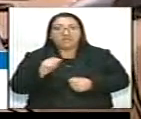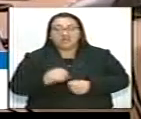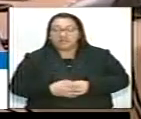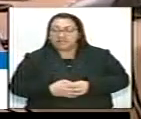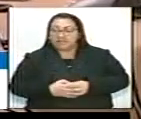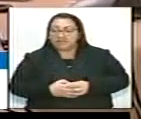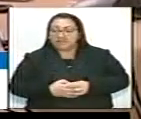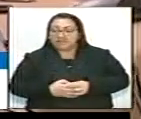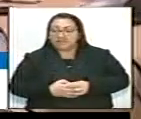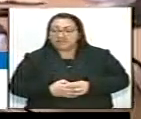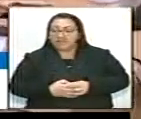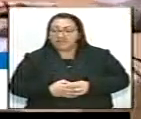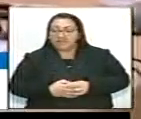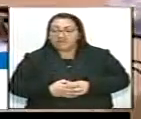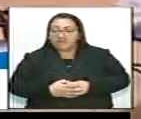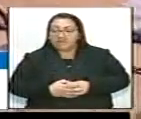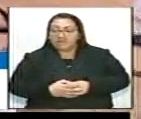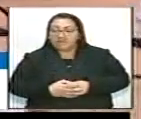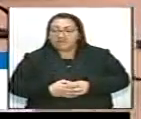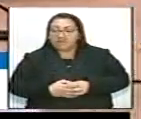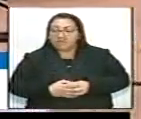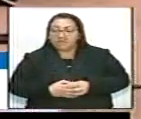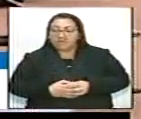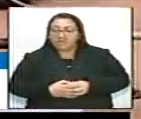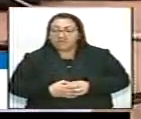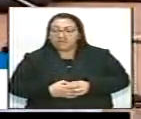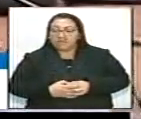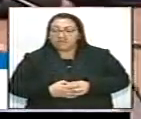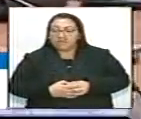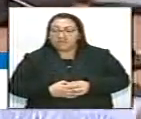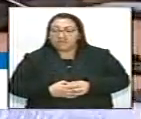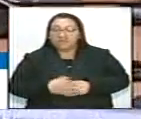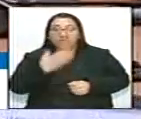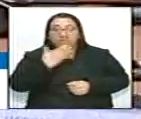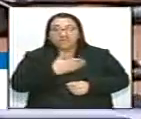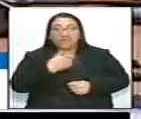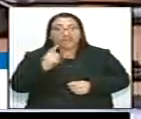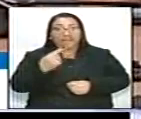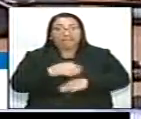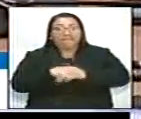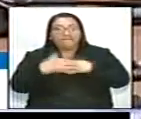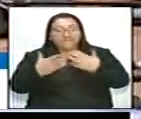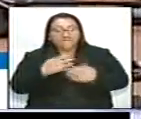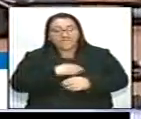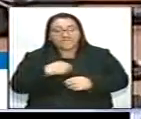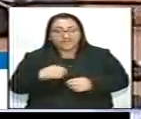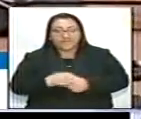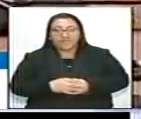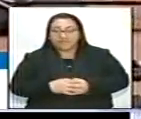Presidente, muchas gracias por la oportunidad. En primer lugar, felicitarlo a usted y a los miembros